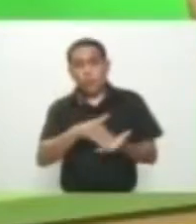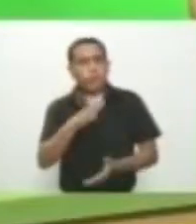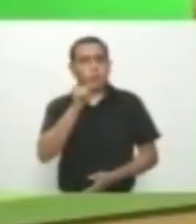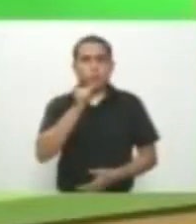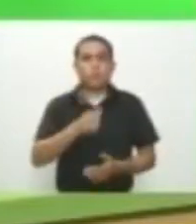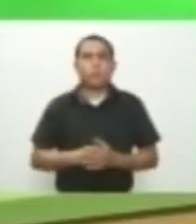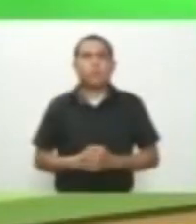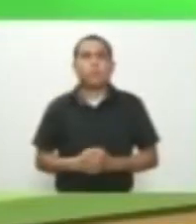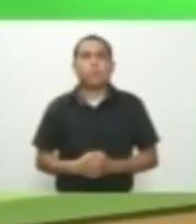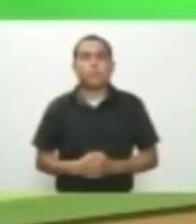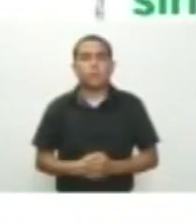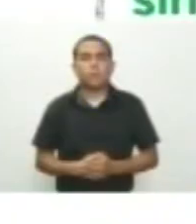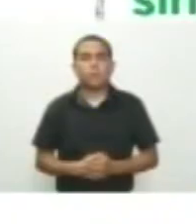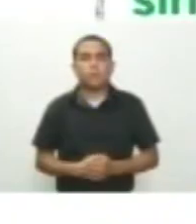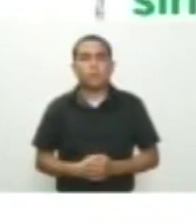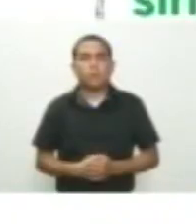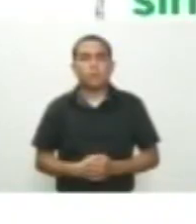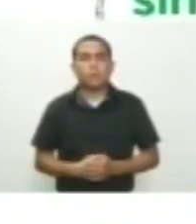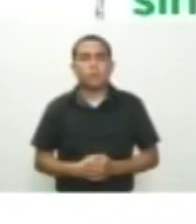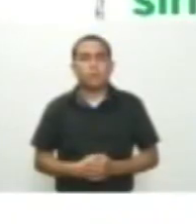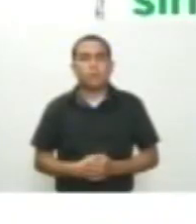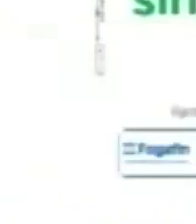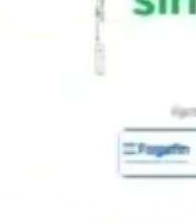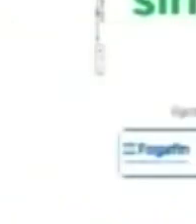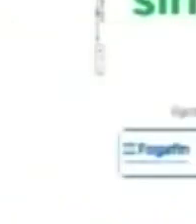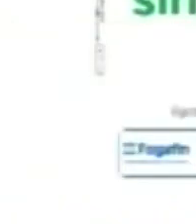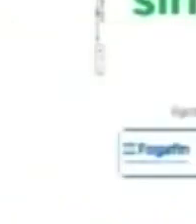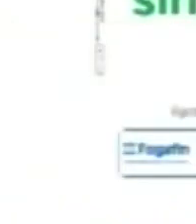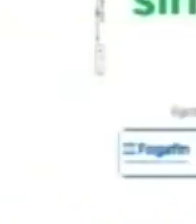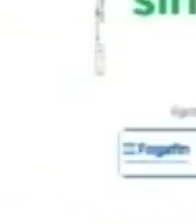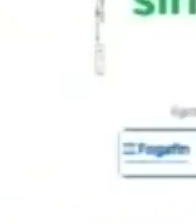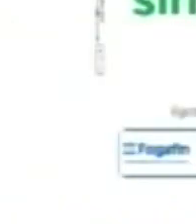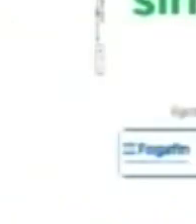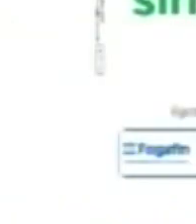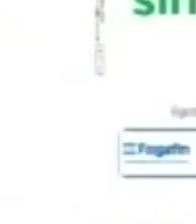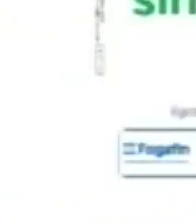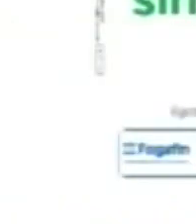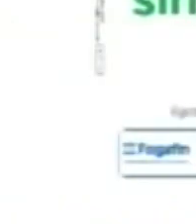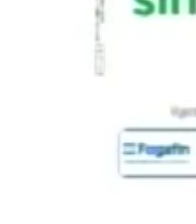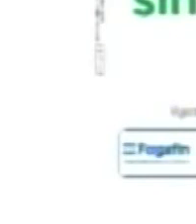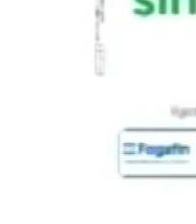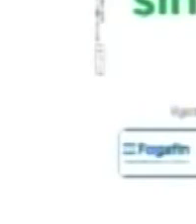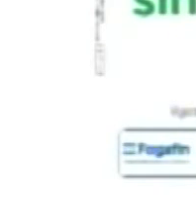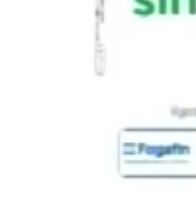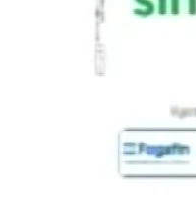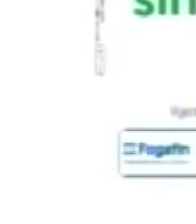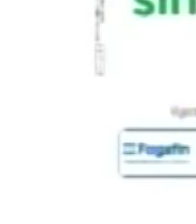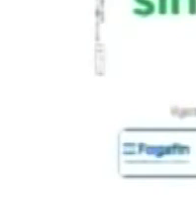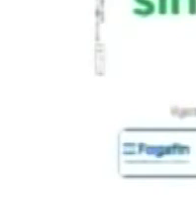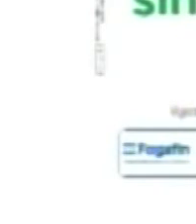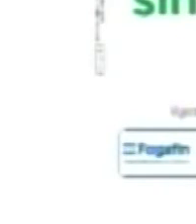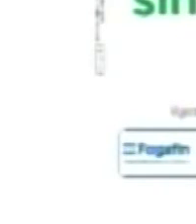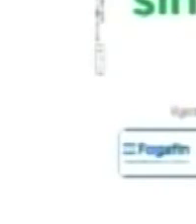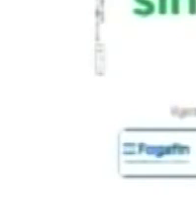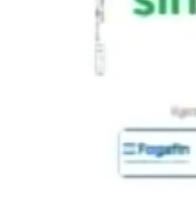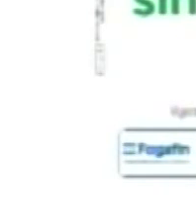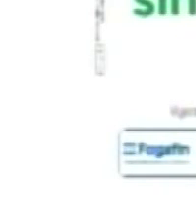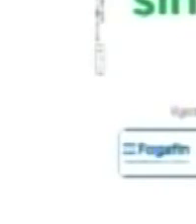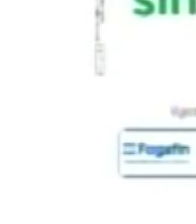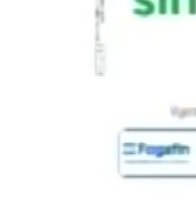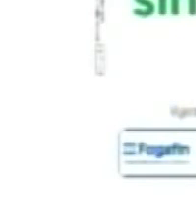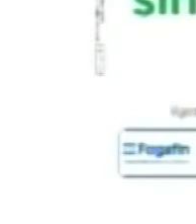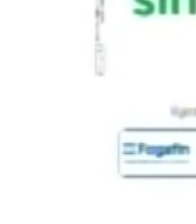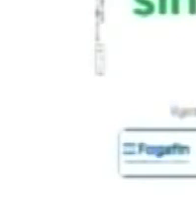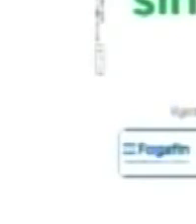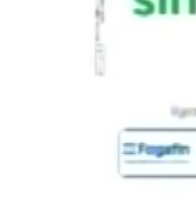El Banco Popular lo premia con el ahorro ganador Aprovecha ya, cumpla sus propósitos Gane rentabilidad y fabulosos premios sin